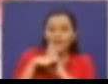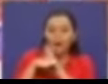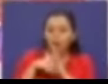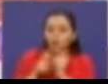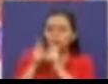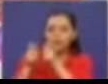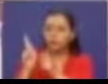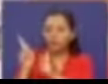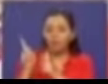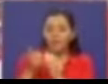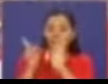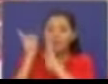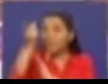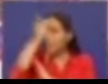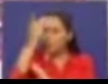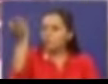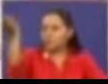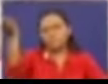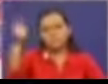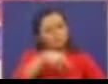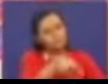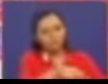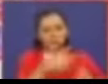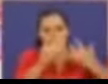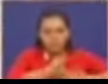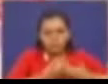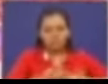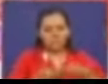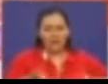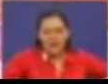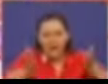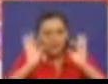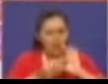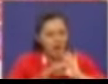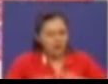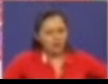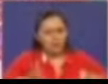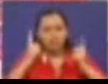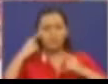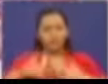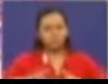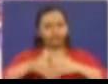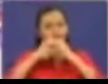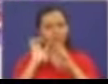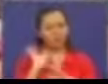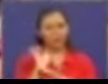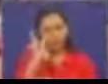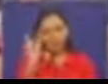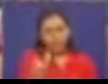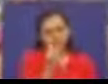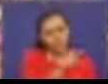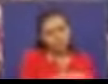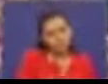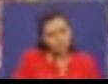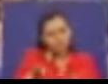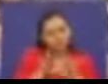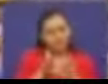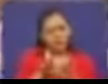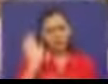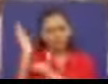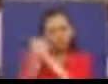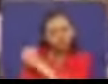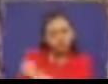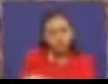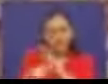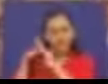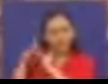es para hidroeléctricas, para carreteros, para bienestar del pueblo ecuatoriano, compañero. Es el pueblo de este gran sueño. Los que